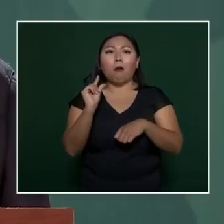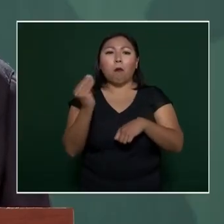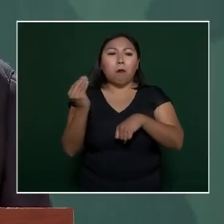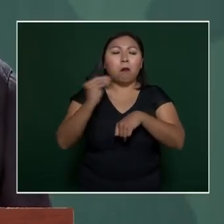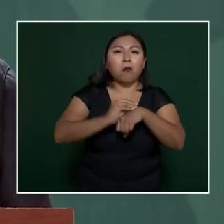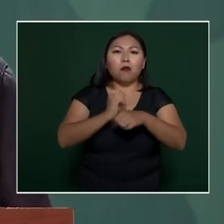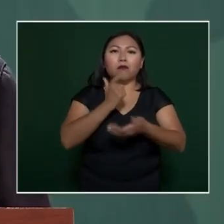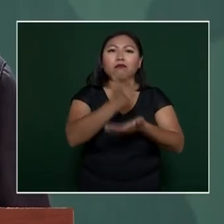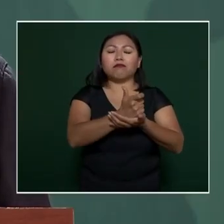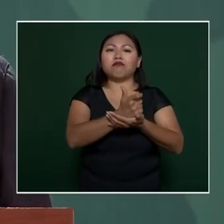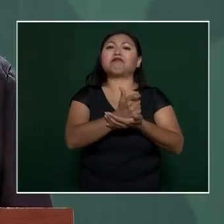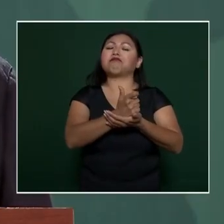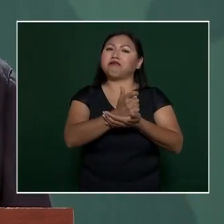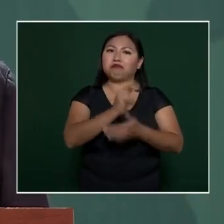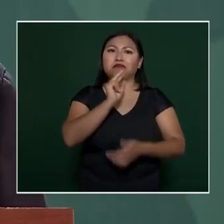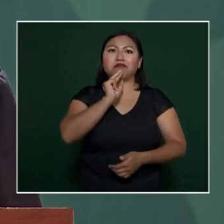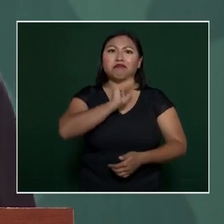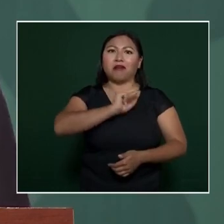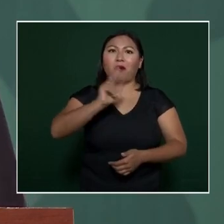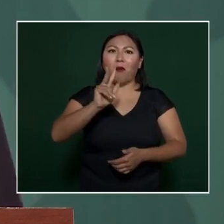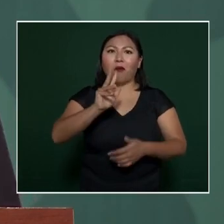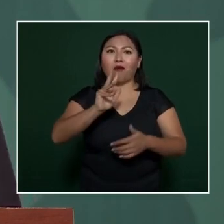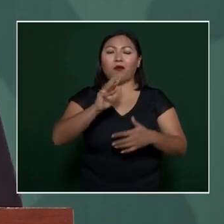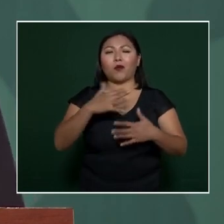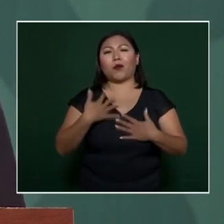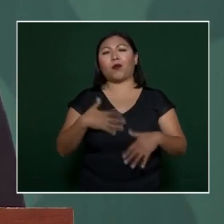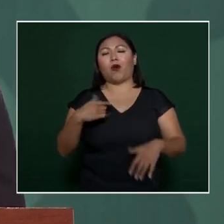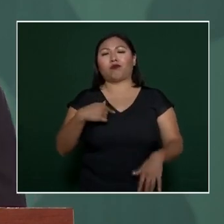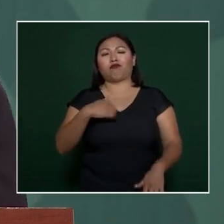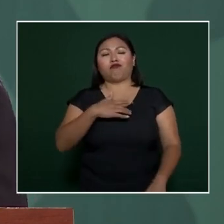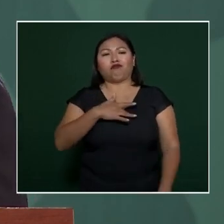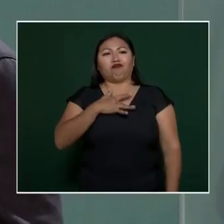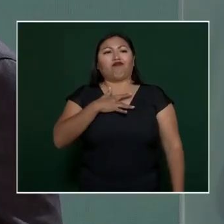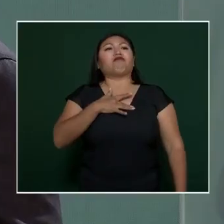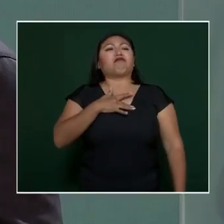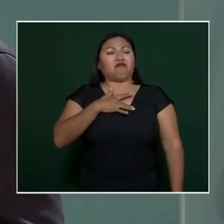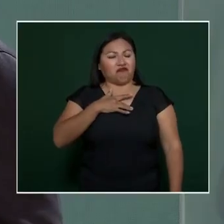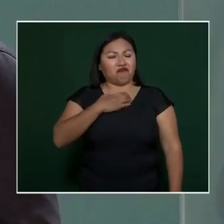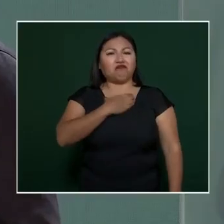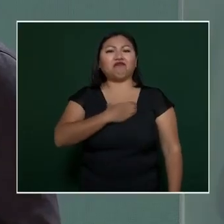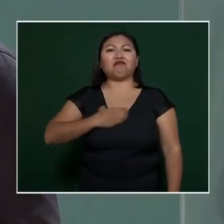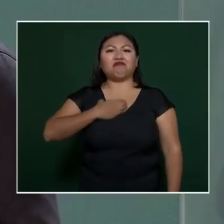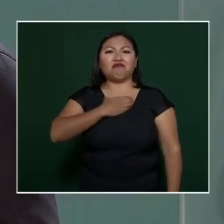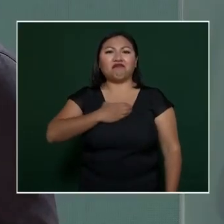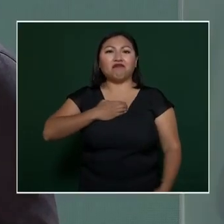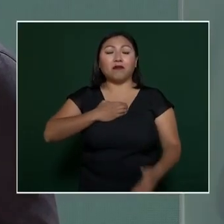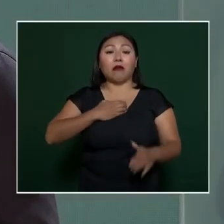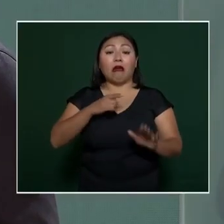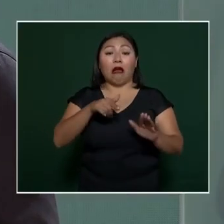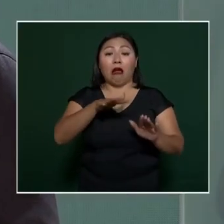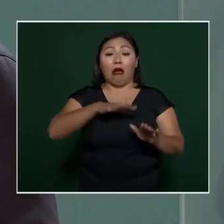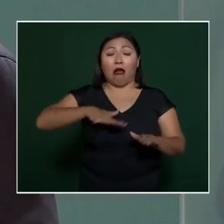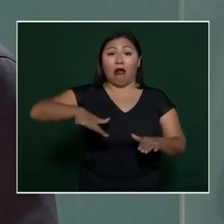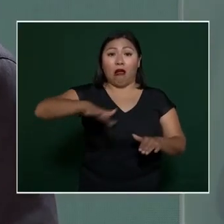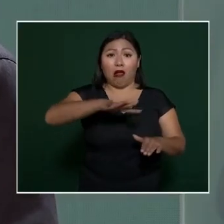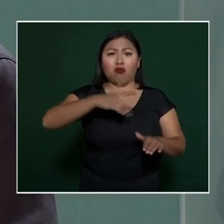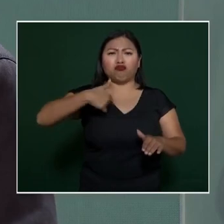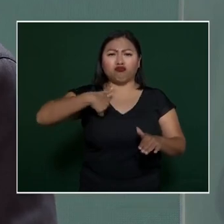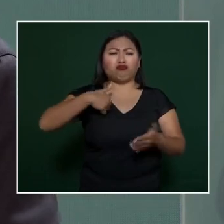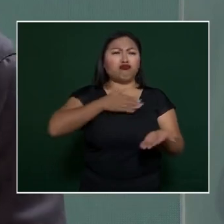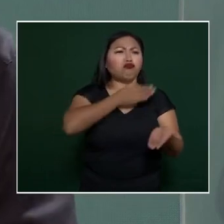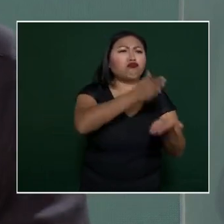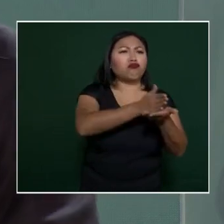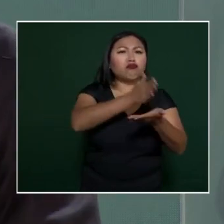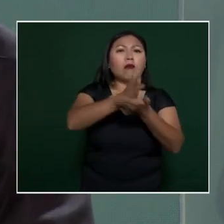vamos a recorrer con la gobernadora Pues todo el estado aquí comenzamos